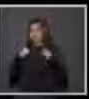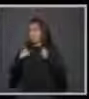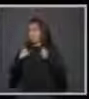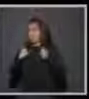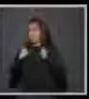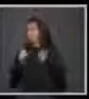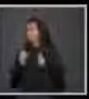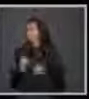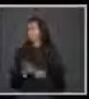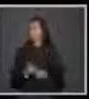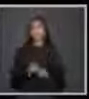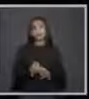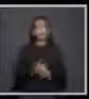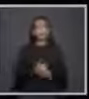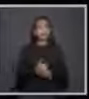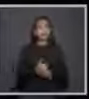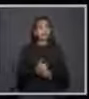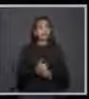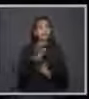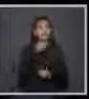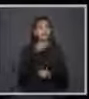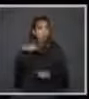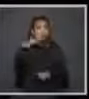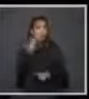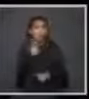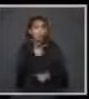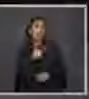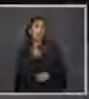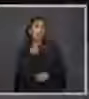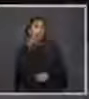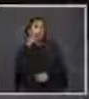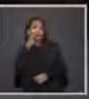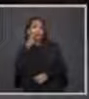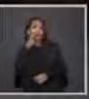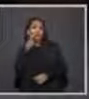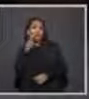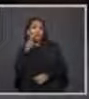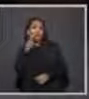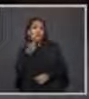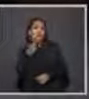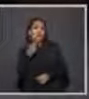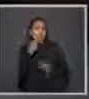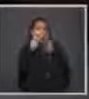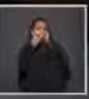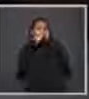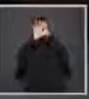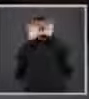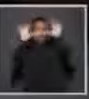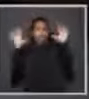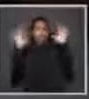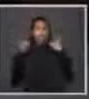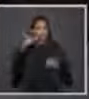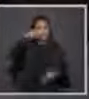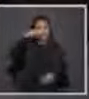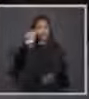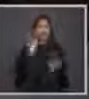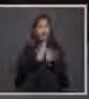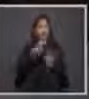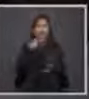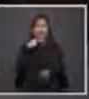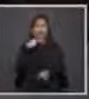ustedes les gusta que se hable, como se dice, con claridad? Definitivo. La neta del planeta.